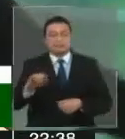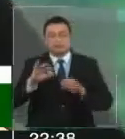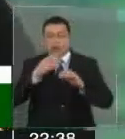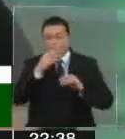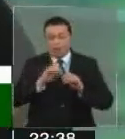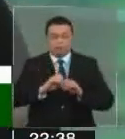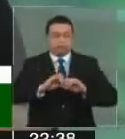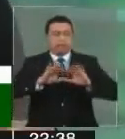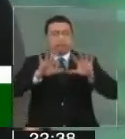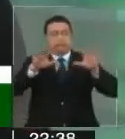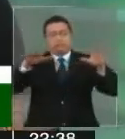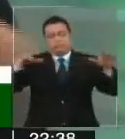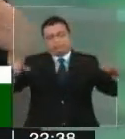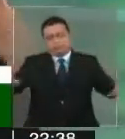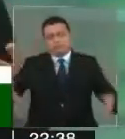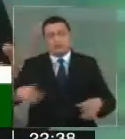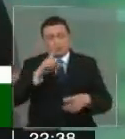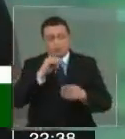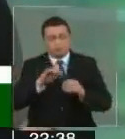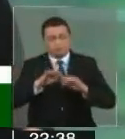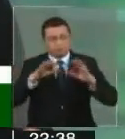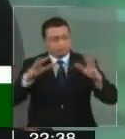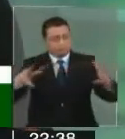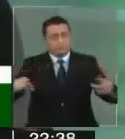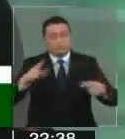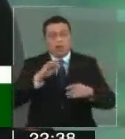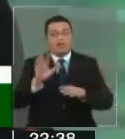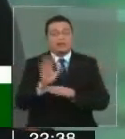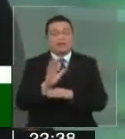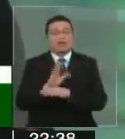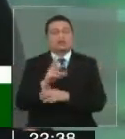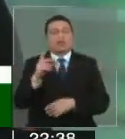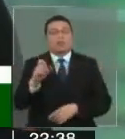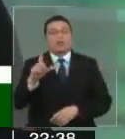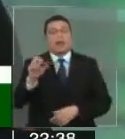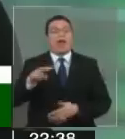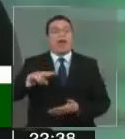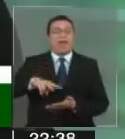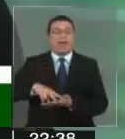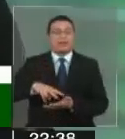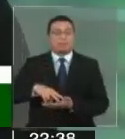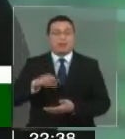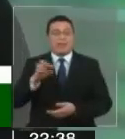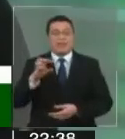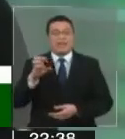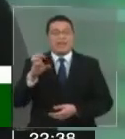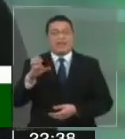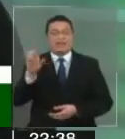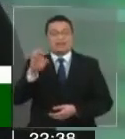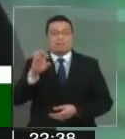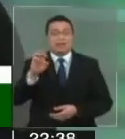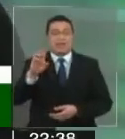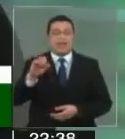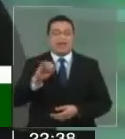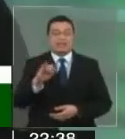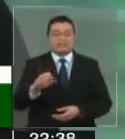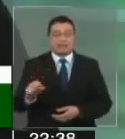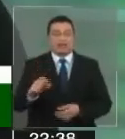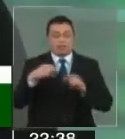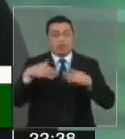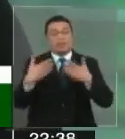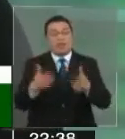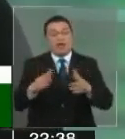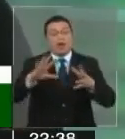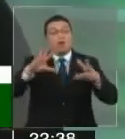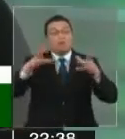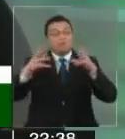todo, esa es la verdad. Hay que hacer el teatro de la esperanza. Hay que hacer el teatro en el cual uno aporte luz al